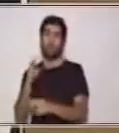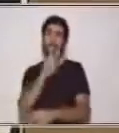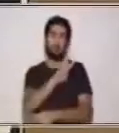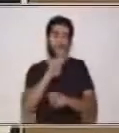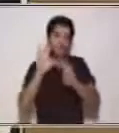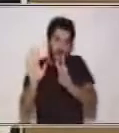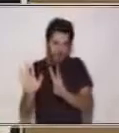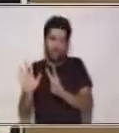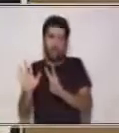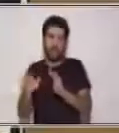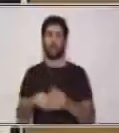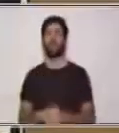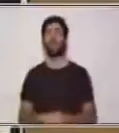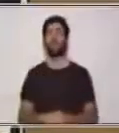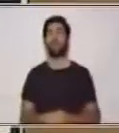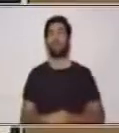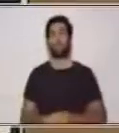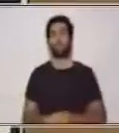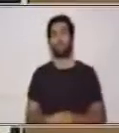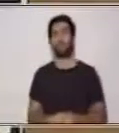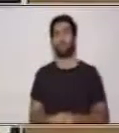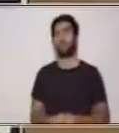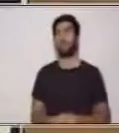da 27.